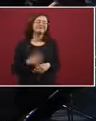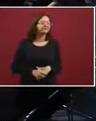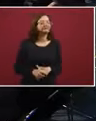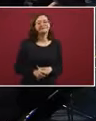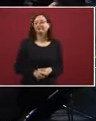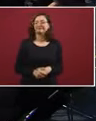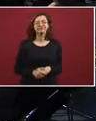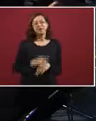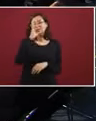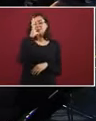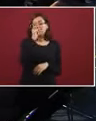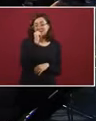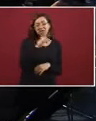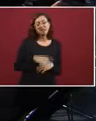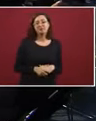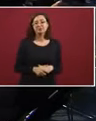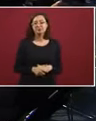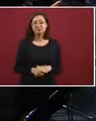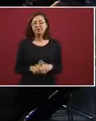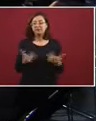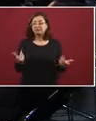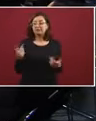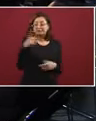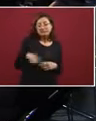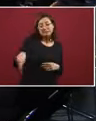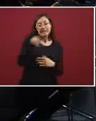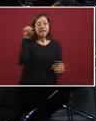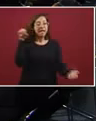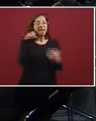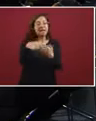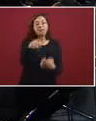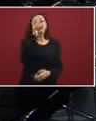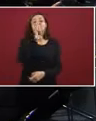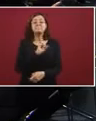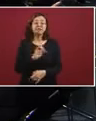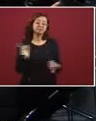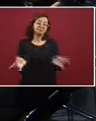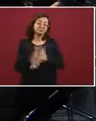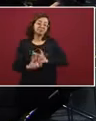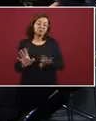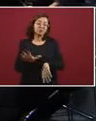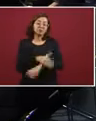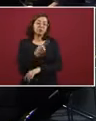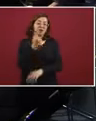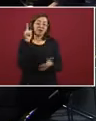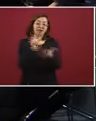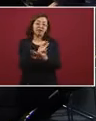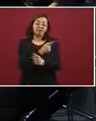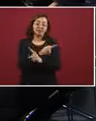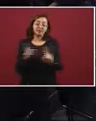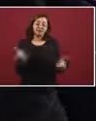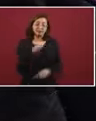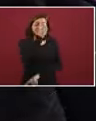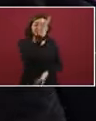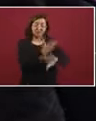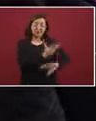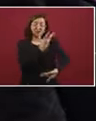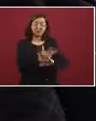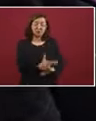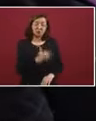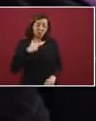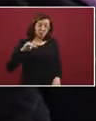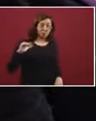así, que les están diciendo algo que no es lo que sucede, porque no es lo que la ley dice del otro lado, en el país al que le